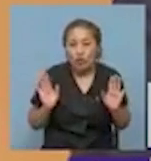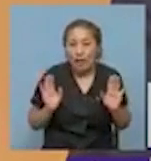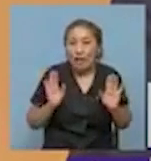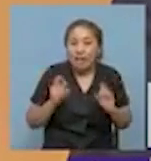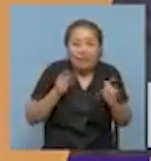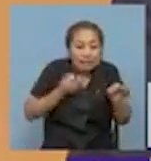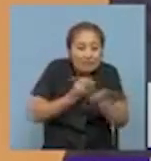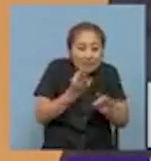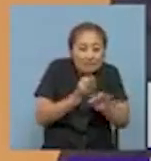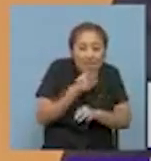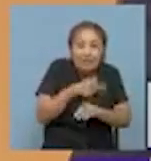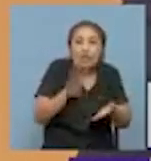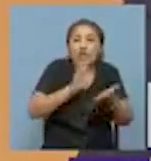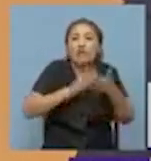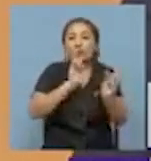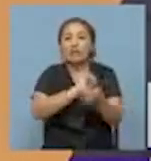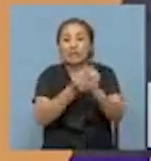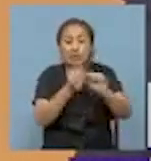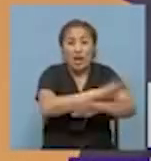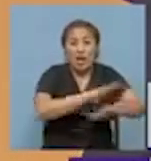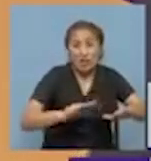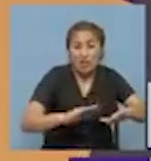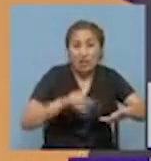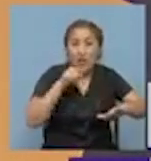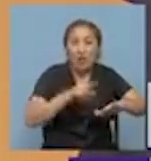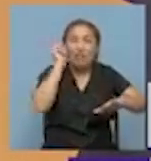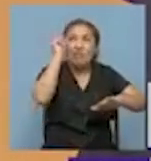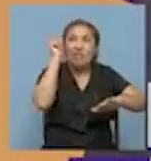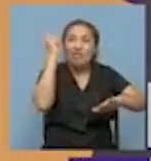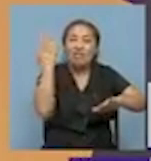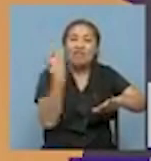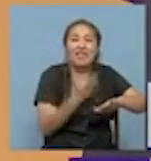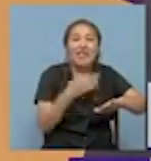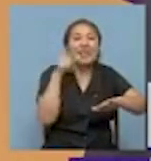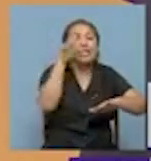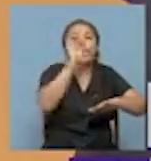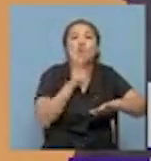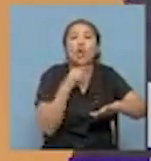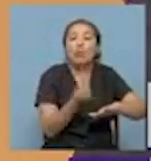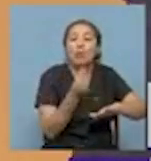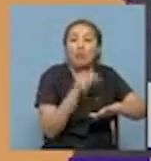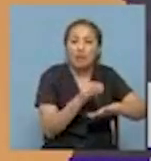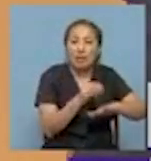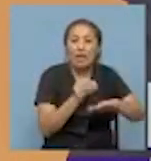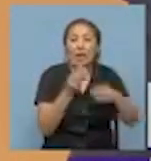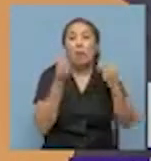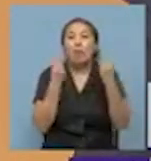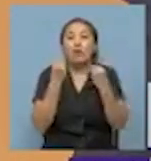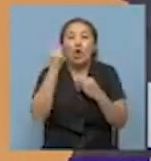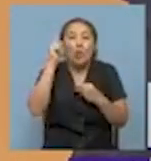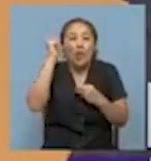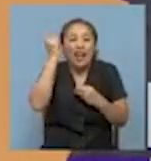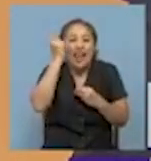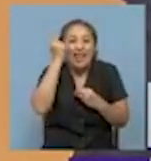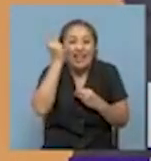sexualizar desde niños se nos quiere llevar a una idea según la cual el sexo solamente esté determinado por el deseo